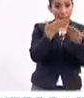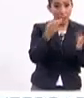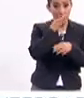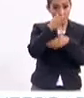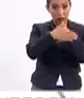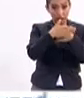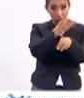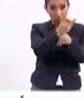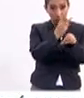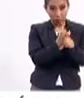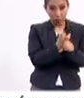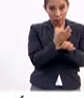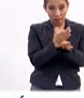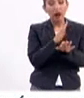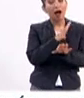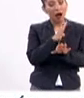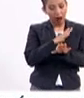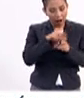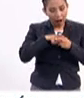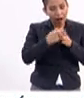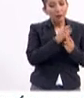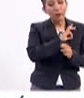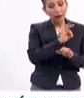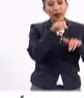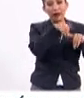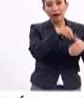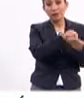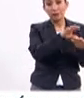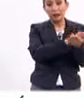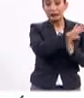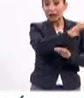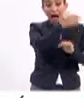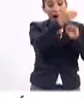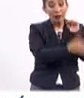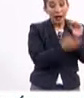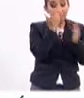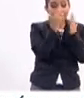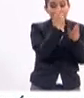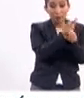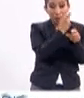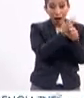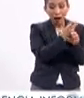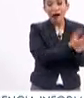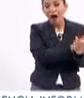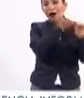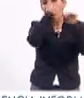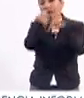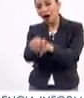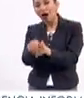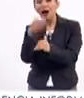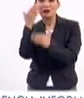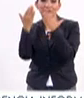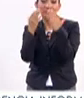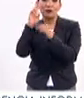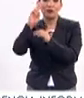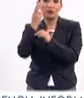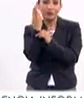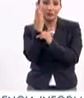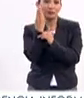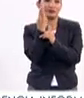la convocatoria ahorita. Sí. También está abierta la convocatoria. Y una vez que terminen su prepa en línea, se pueden meter a nuestra